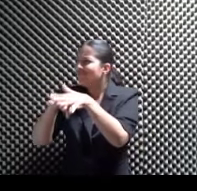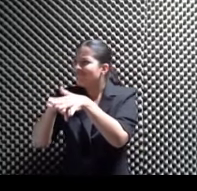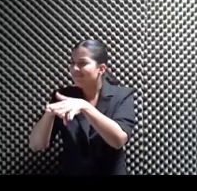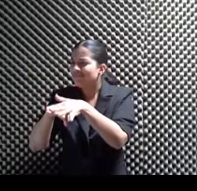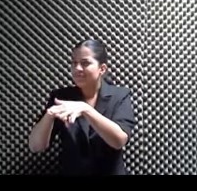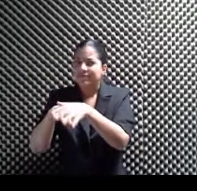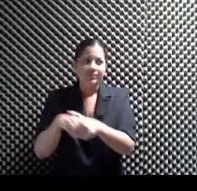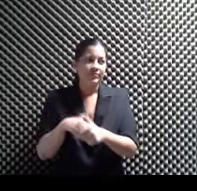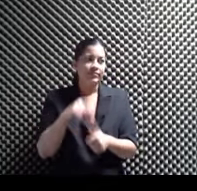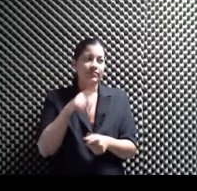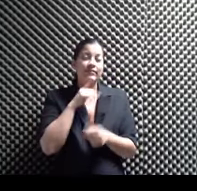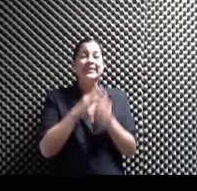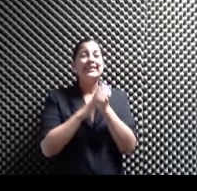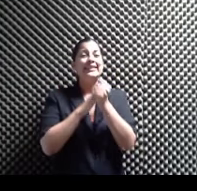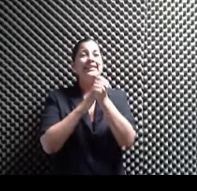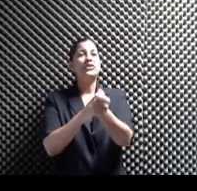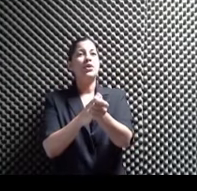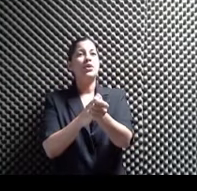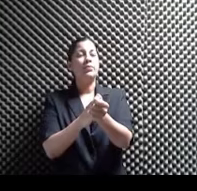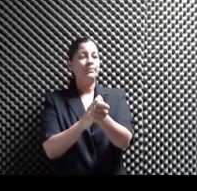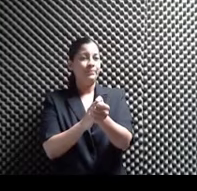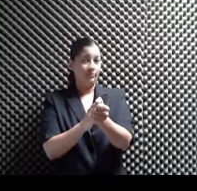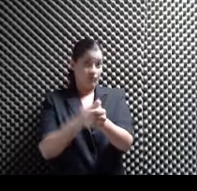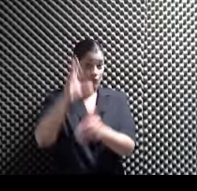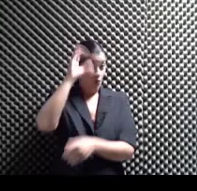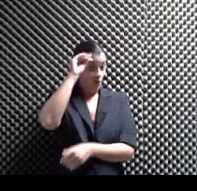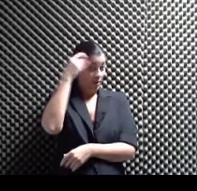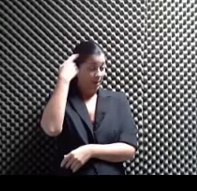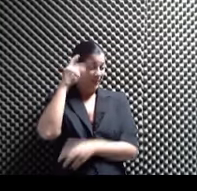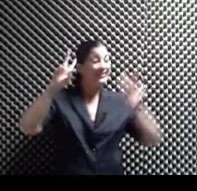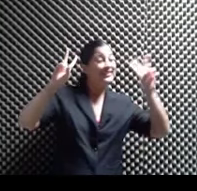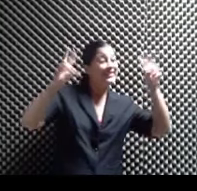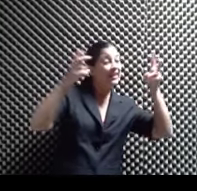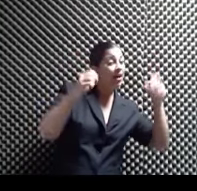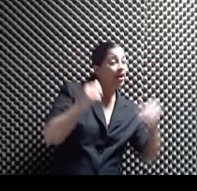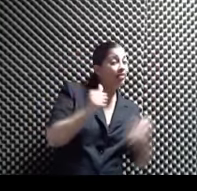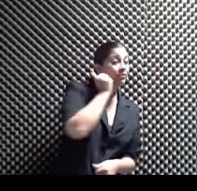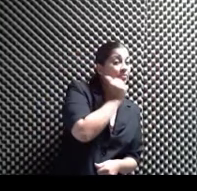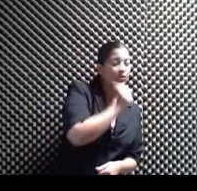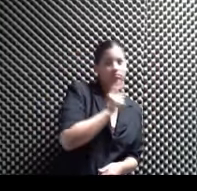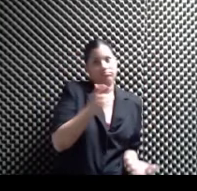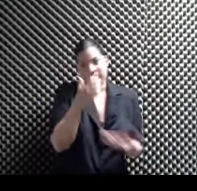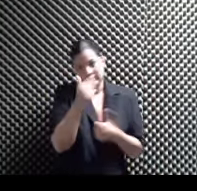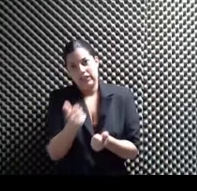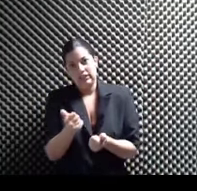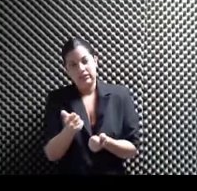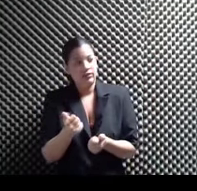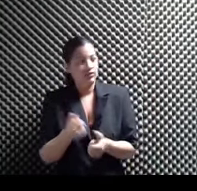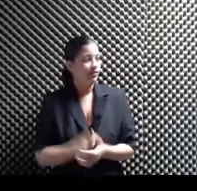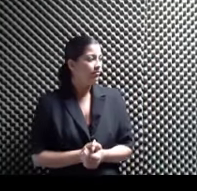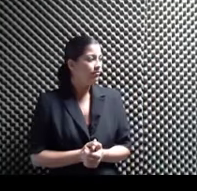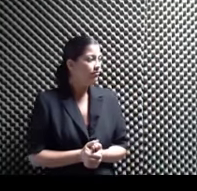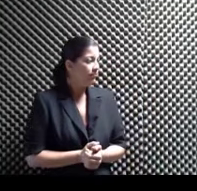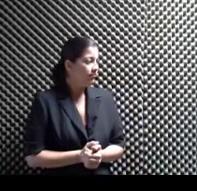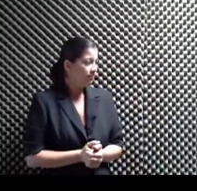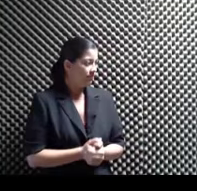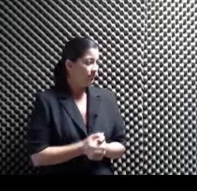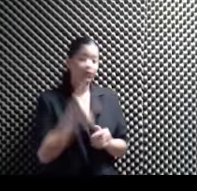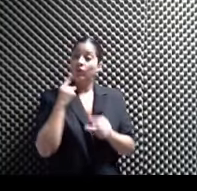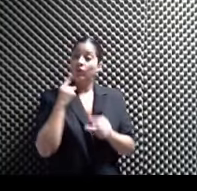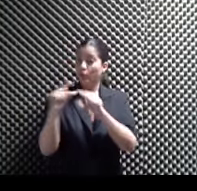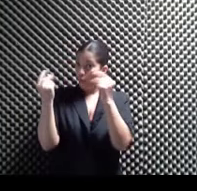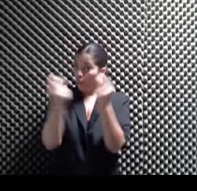De dirección masculina Para que traiga temas femeninos Me parece sumamente interesante Pues muy bien El primero Este junte Estamos trabajando